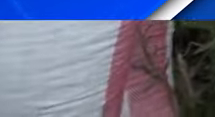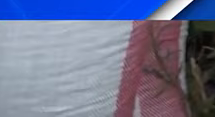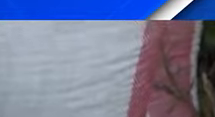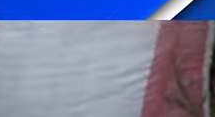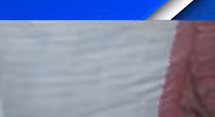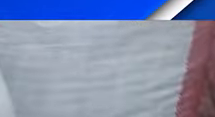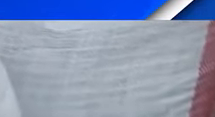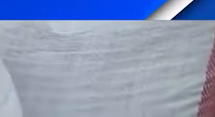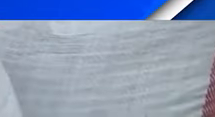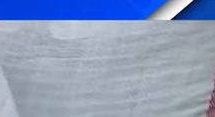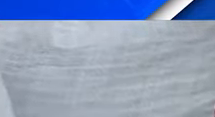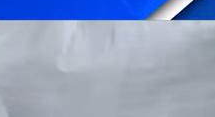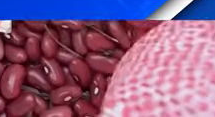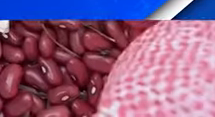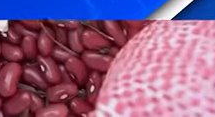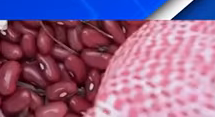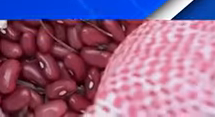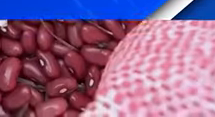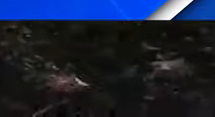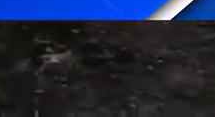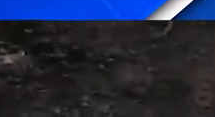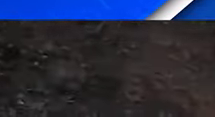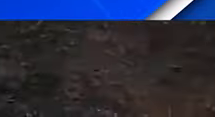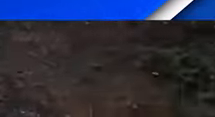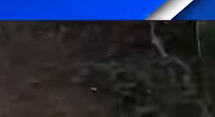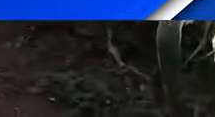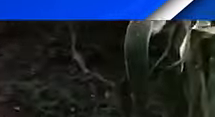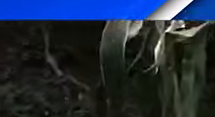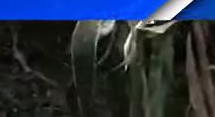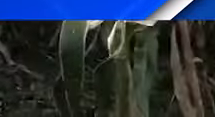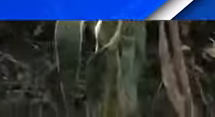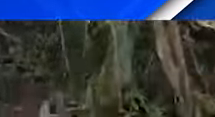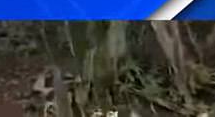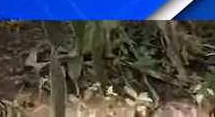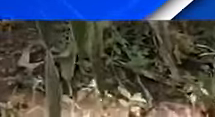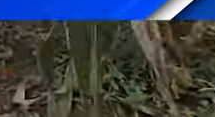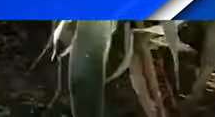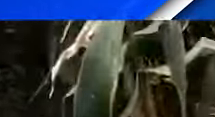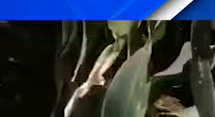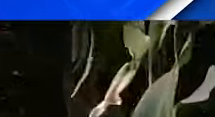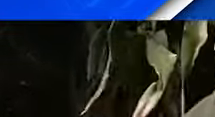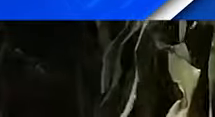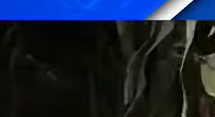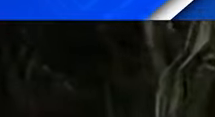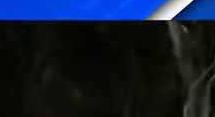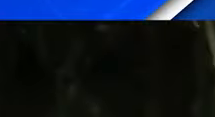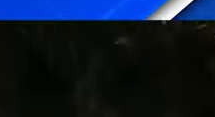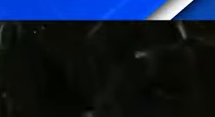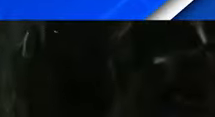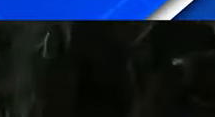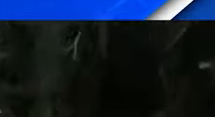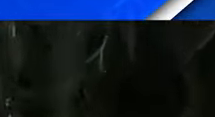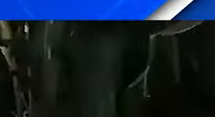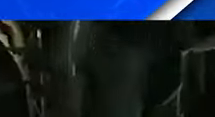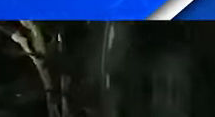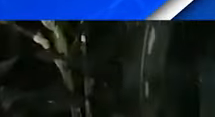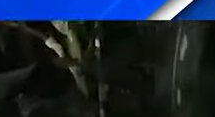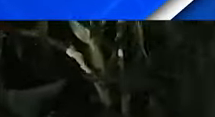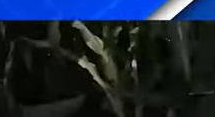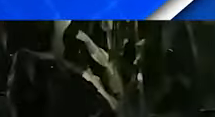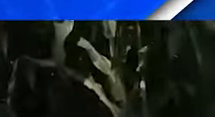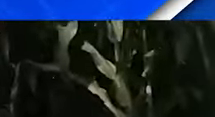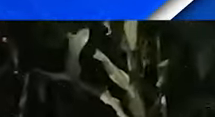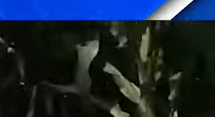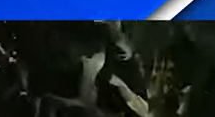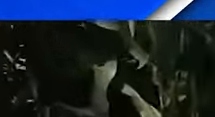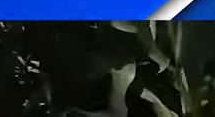Durante el informe destacó que en los últimos 16 años se han implementado 10 políticas agropecuarias, 20